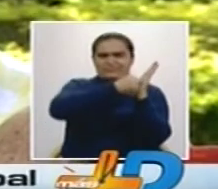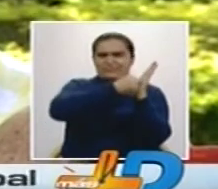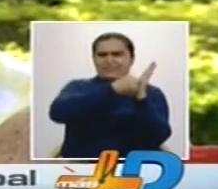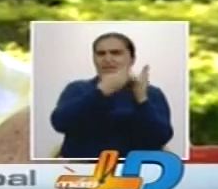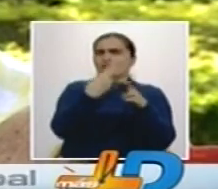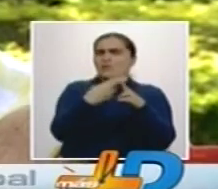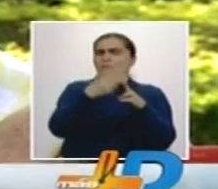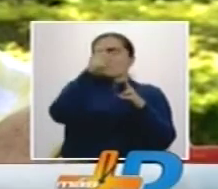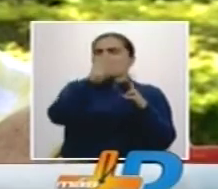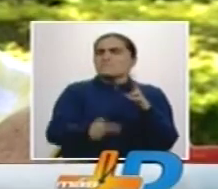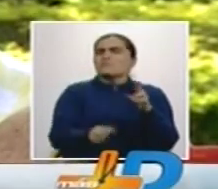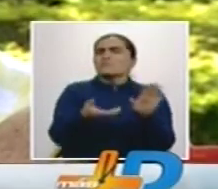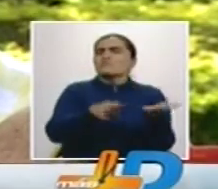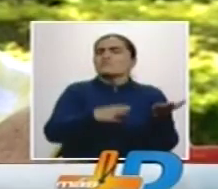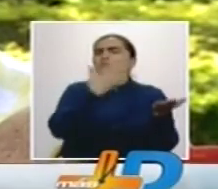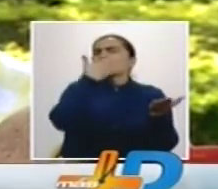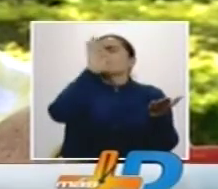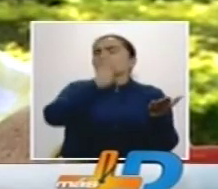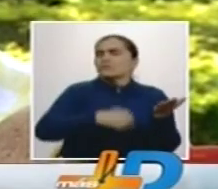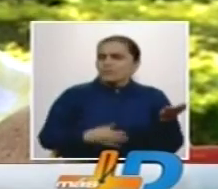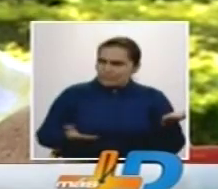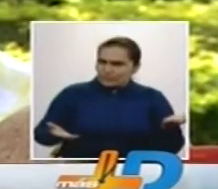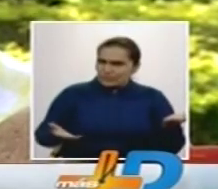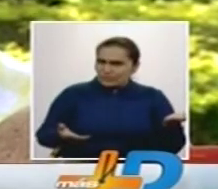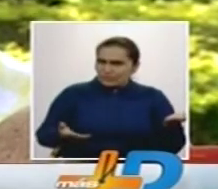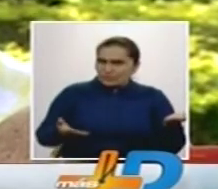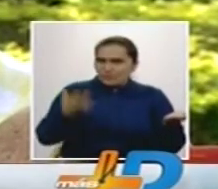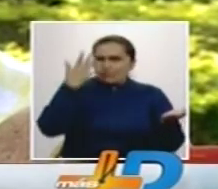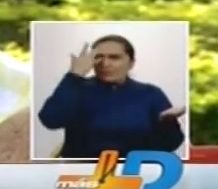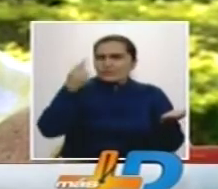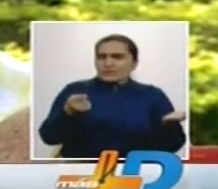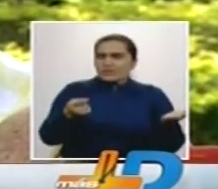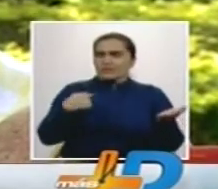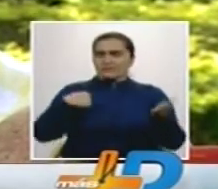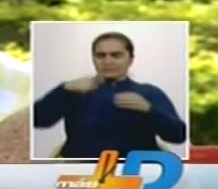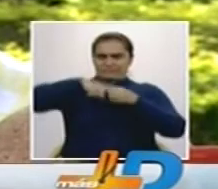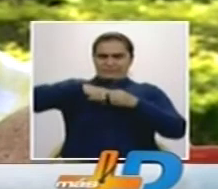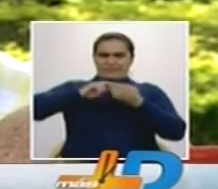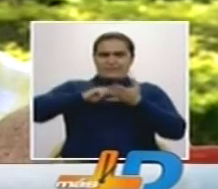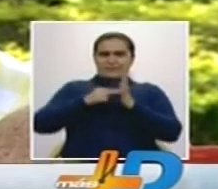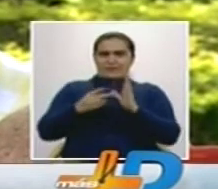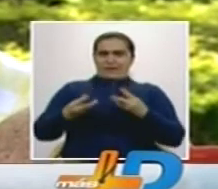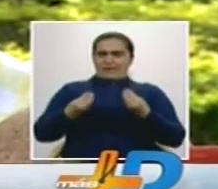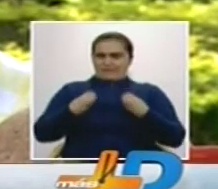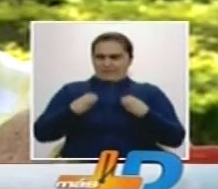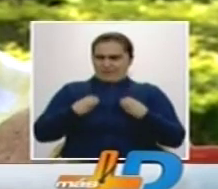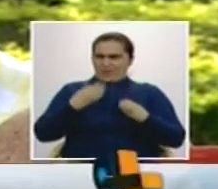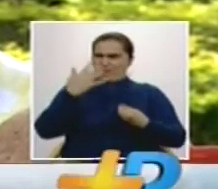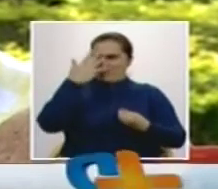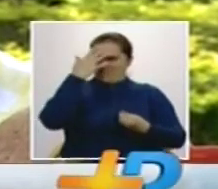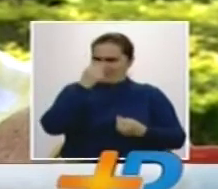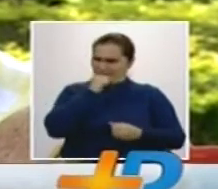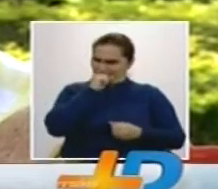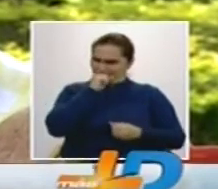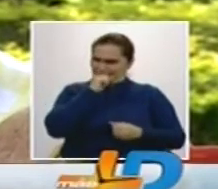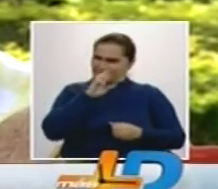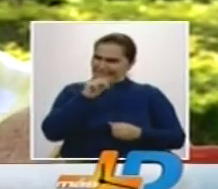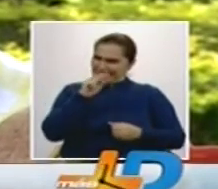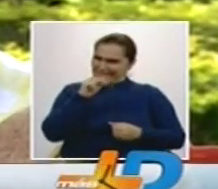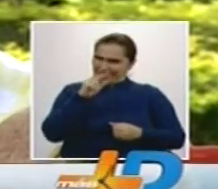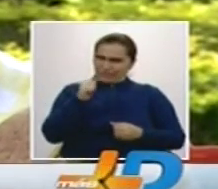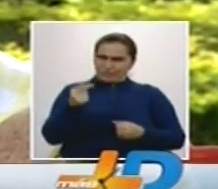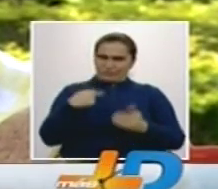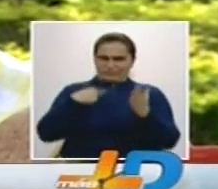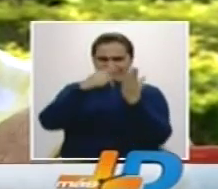combate hace 8 años, como si estuviera viva y fuese quien estuviera realizando parte de